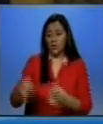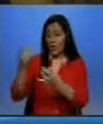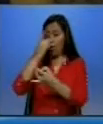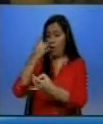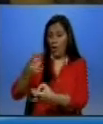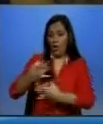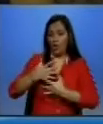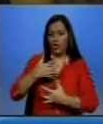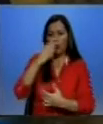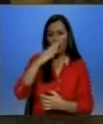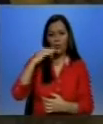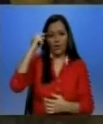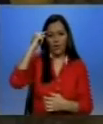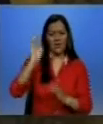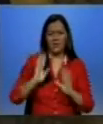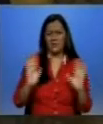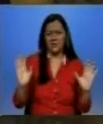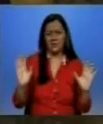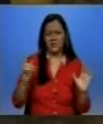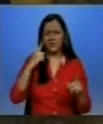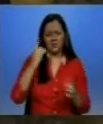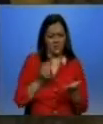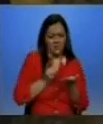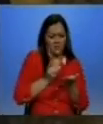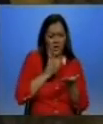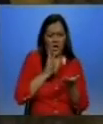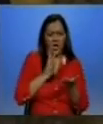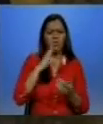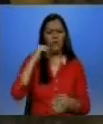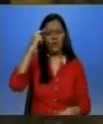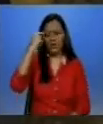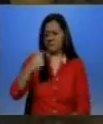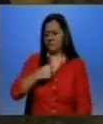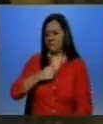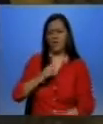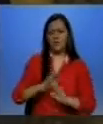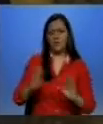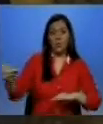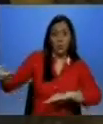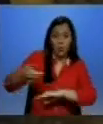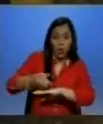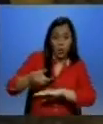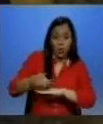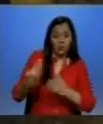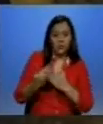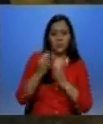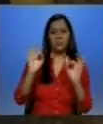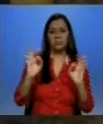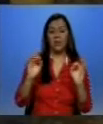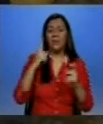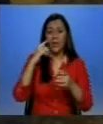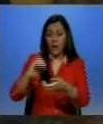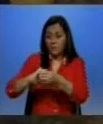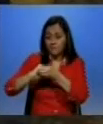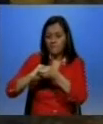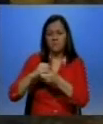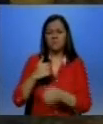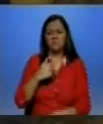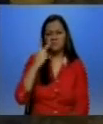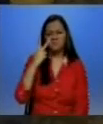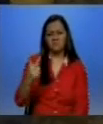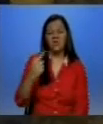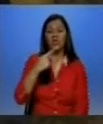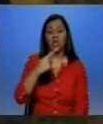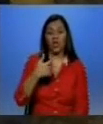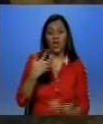por la mediocridad, ¿no? El objetivo es sacarlo a Correa, derrotarlo a Correa sin ninguna propuesta, pero no va a haber unidad total, ¿no? Yo sí quisiera ver un Pachacute